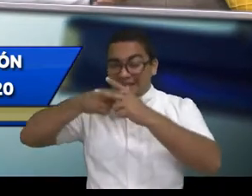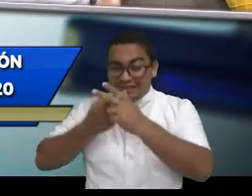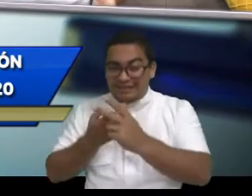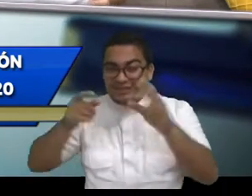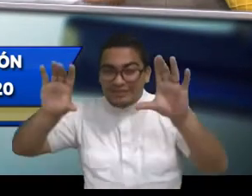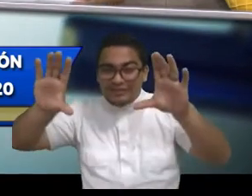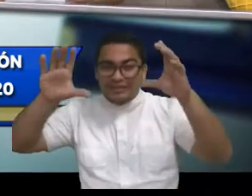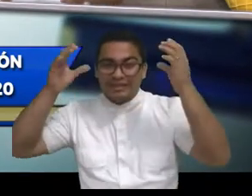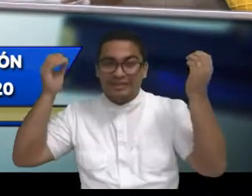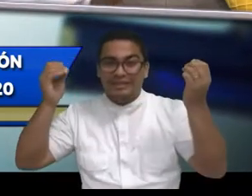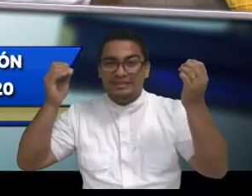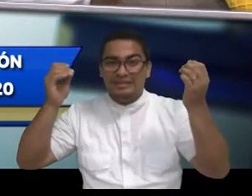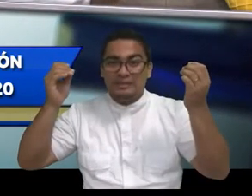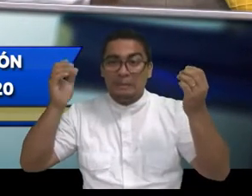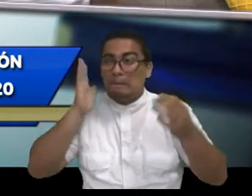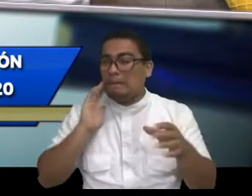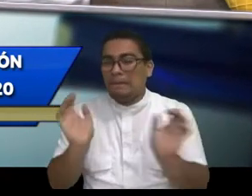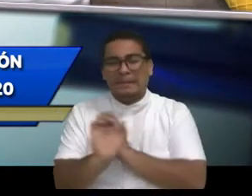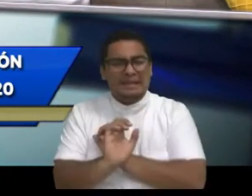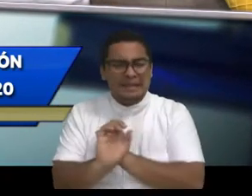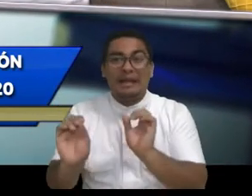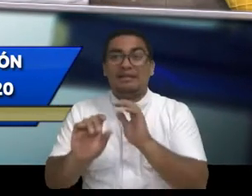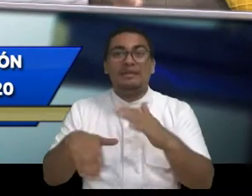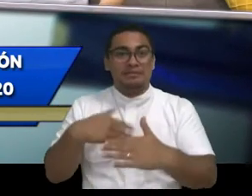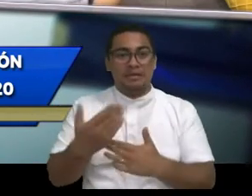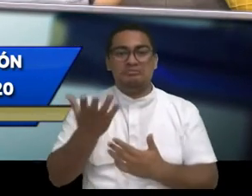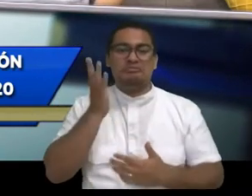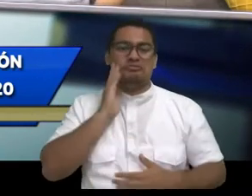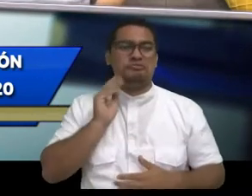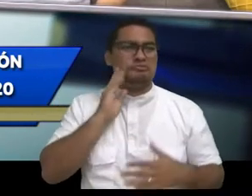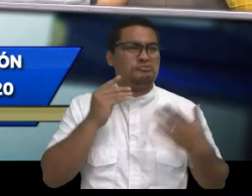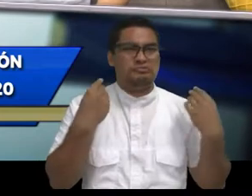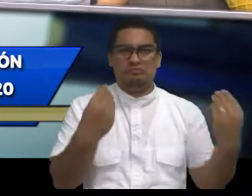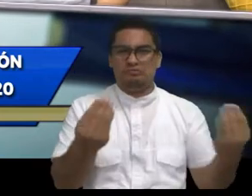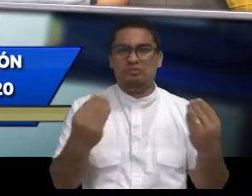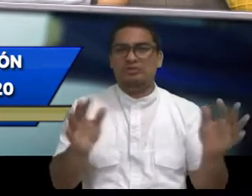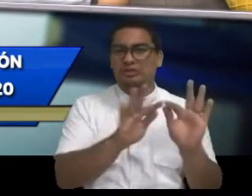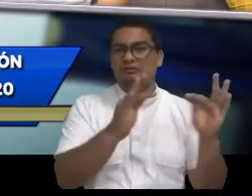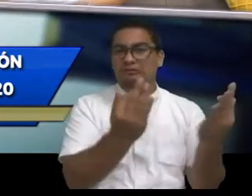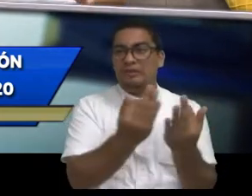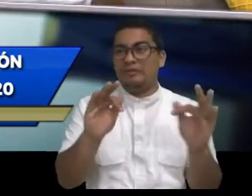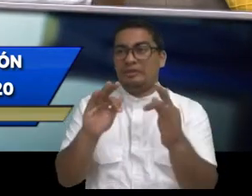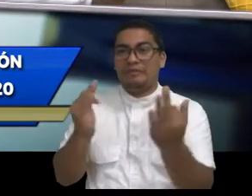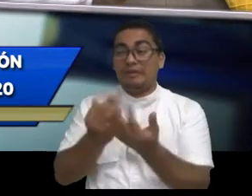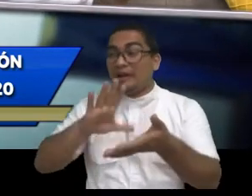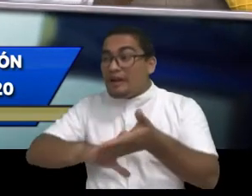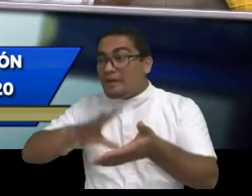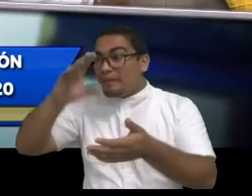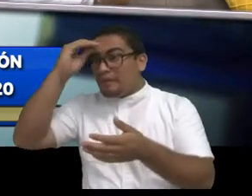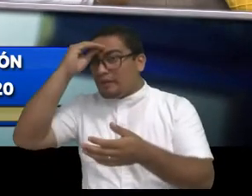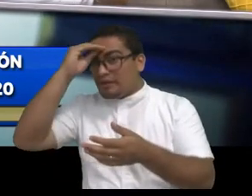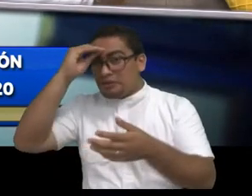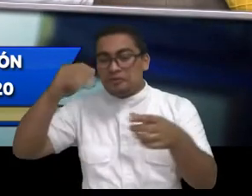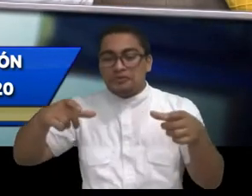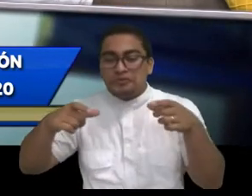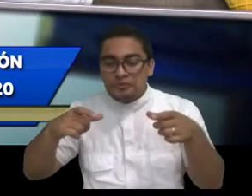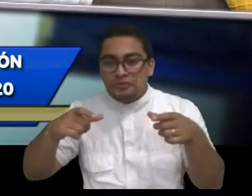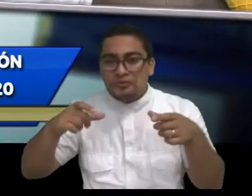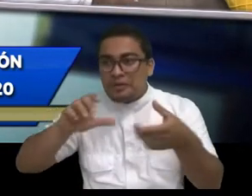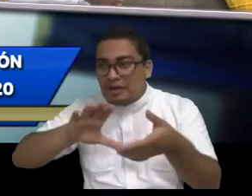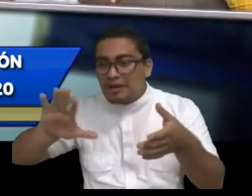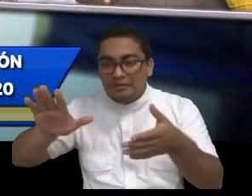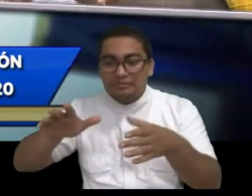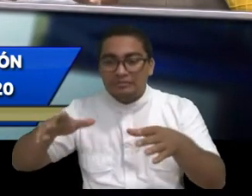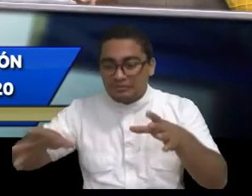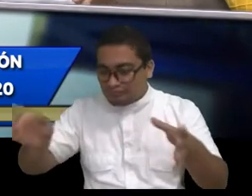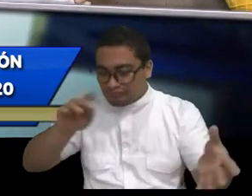habilitaciones podéis encontrar tantas experiencias de vida de familias que han ido triunfando de que empezaron con el pequeño emprendimiento pues en la casa